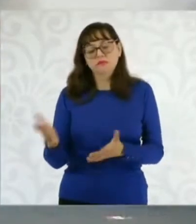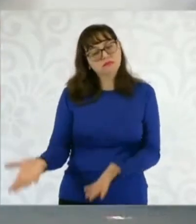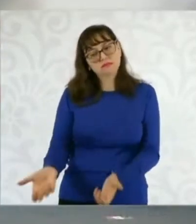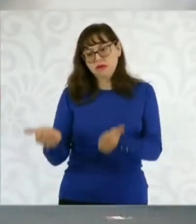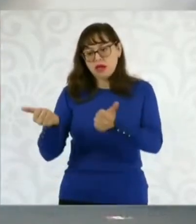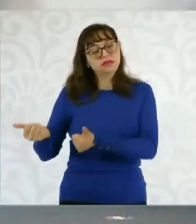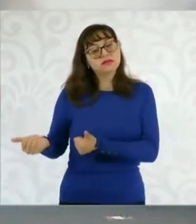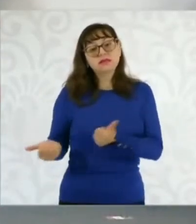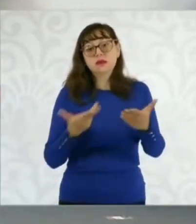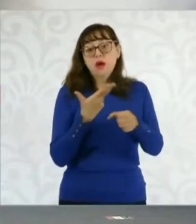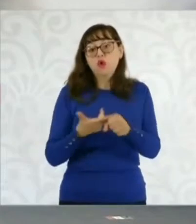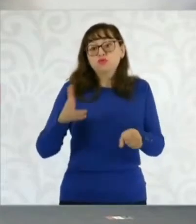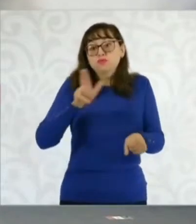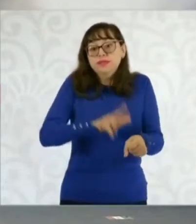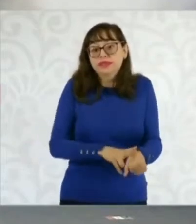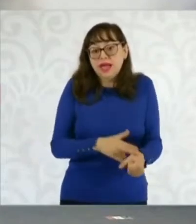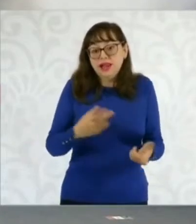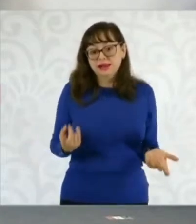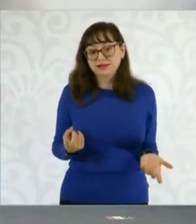más cercanas que haya.